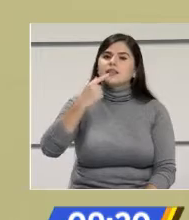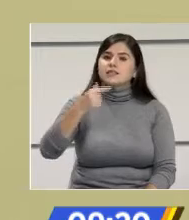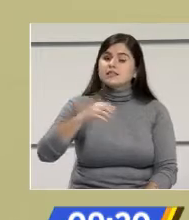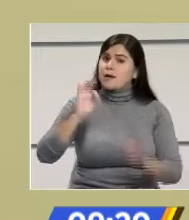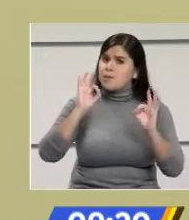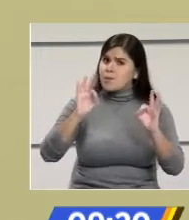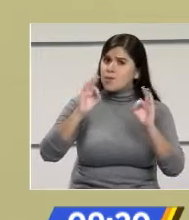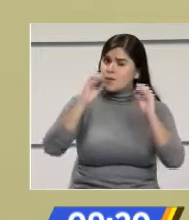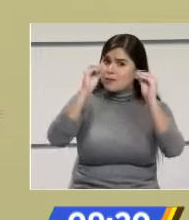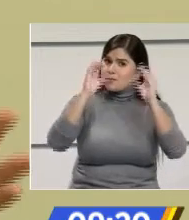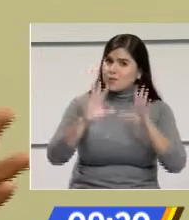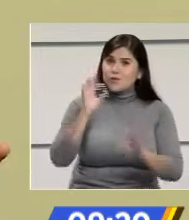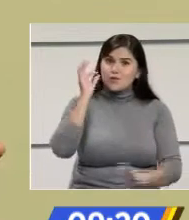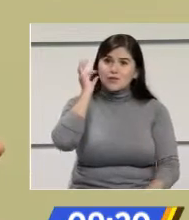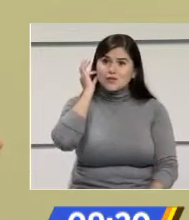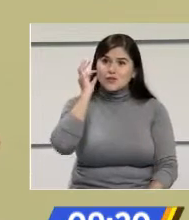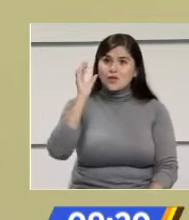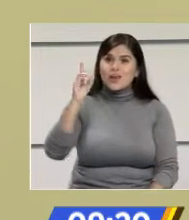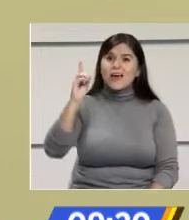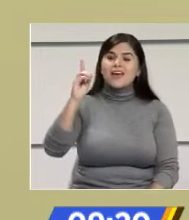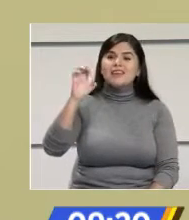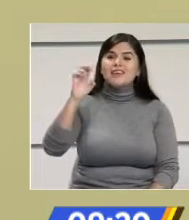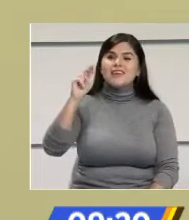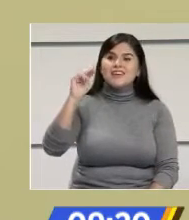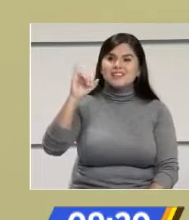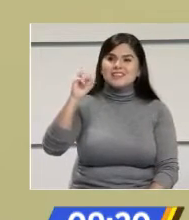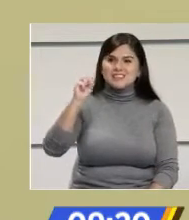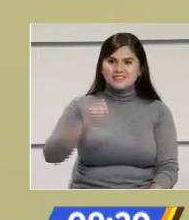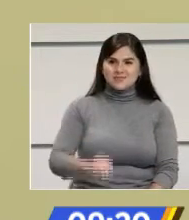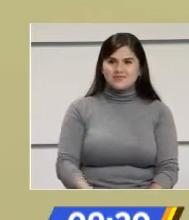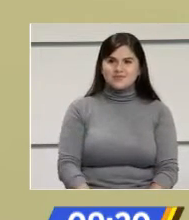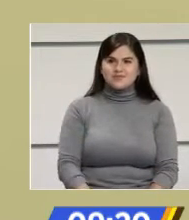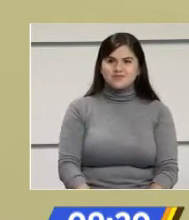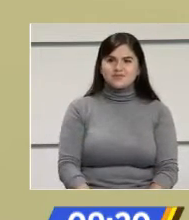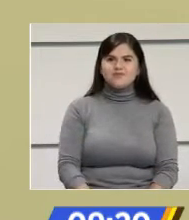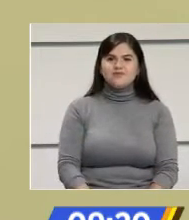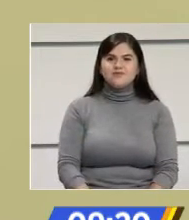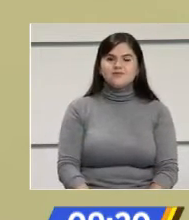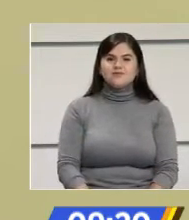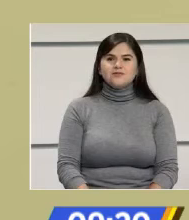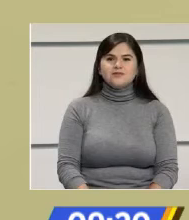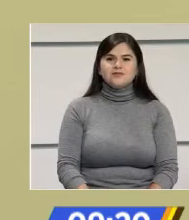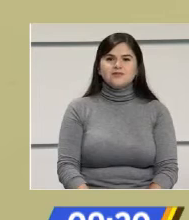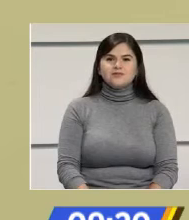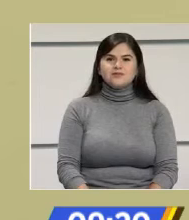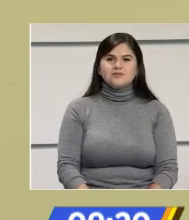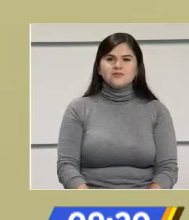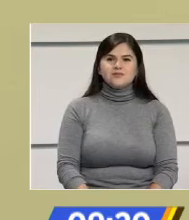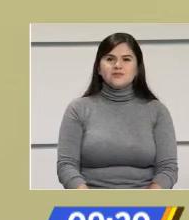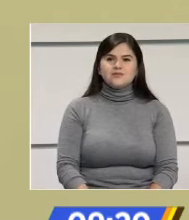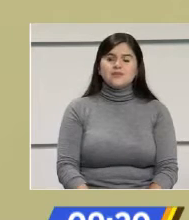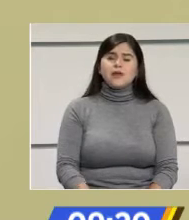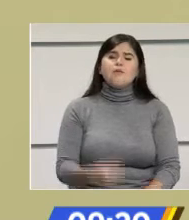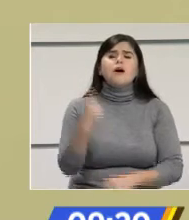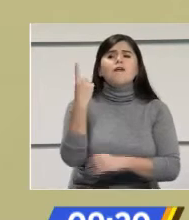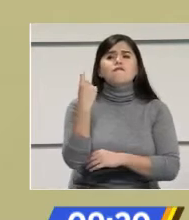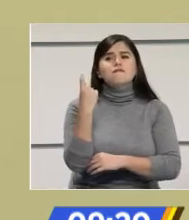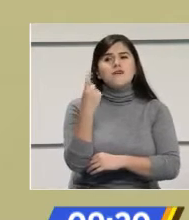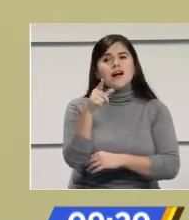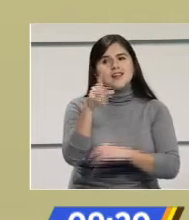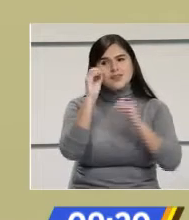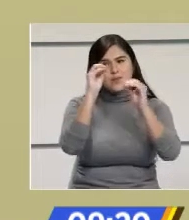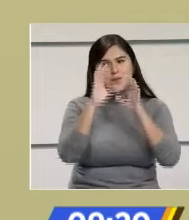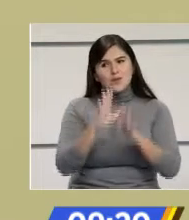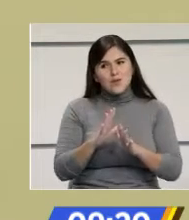muy bien, Niña Delmis. Hasta allá, hasta Santa Cruz, doña Niña Delmis. Lo extraño mucho,